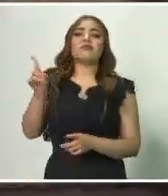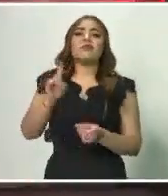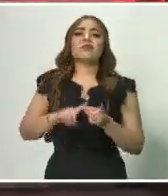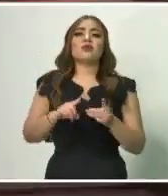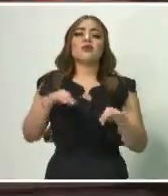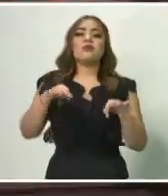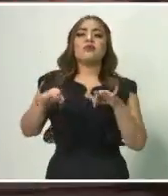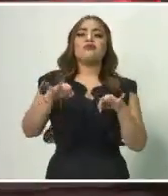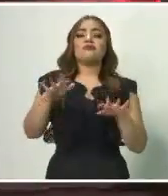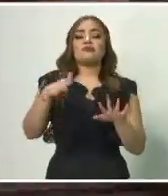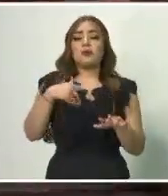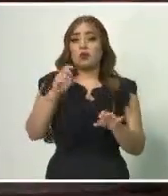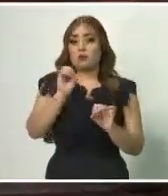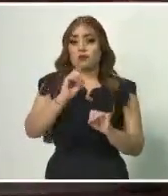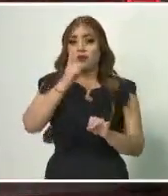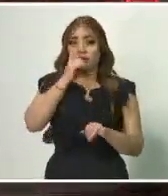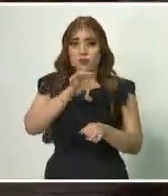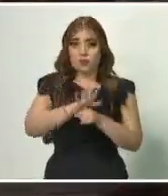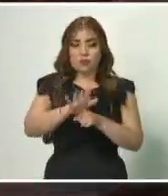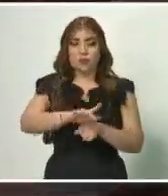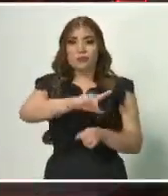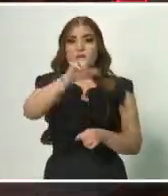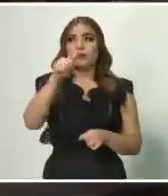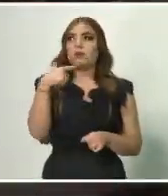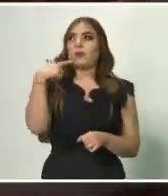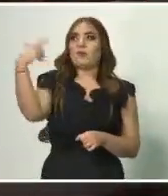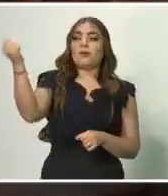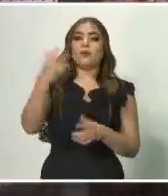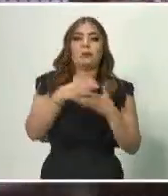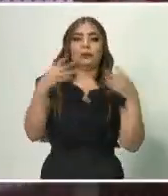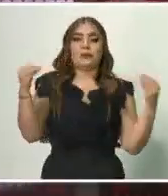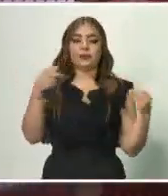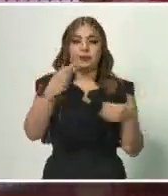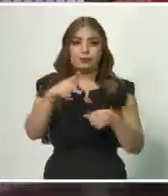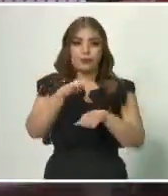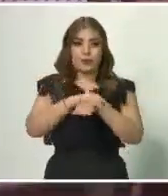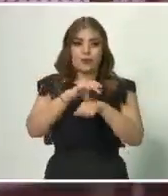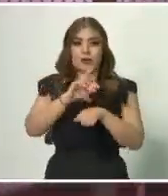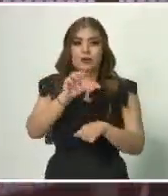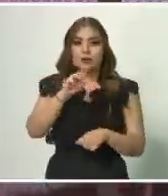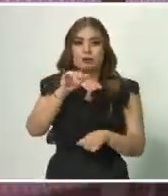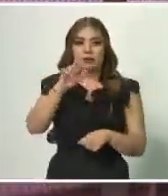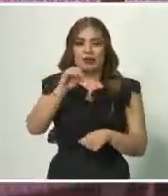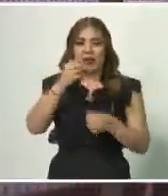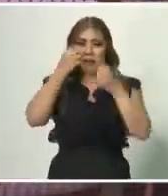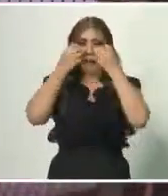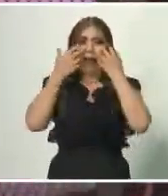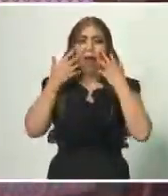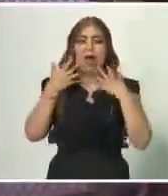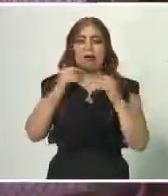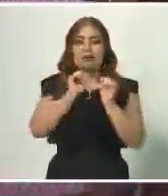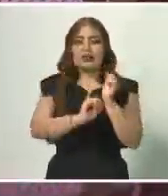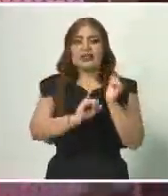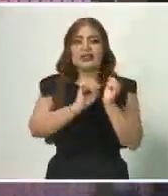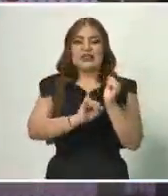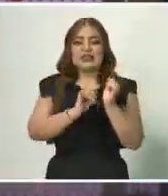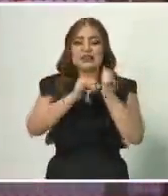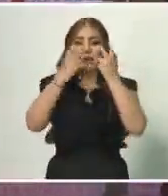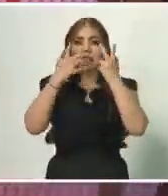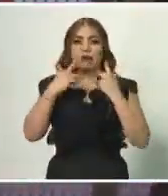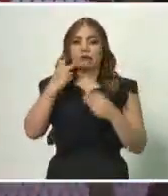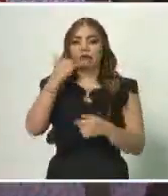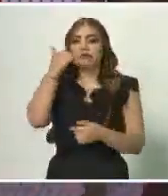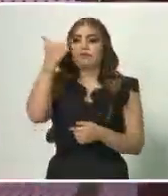seguridad sin especificar cuál, para luego escapar. Los amigos de Ramiro, al ver que sangraba profusamente del rostro, llamaron al número